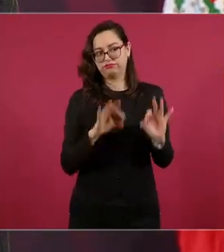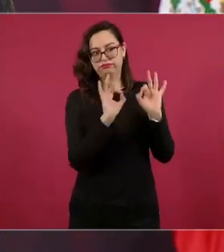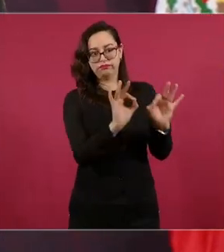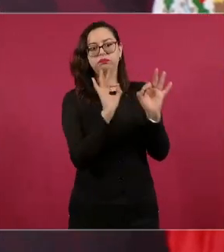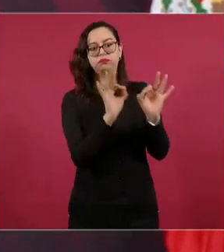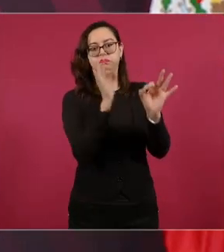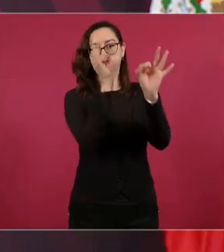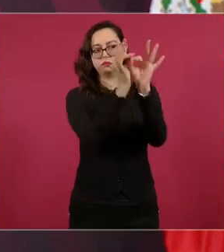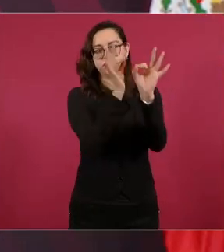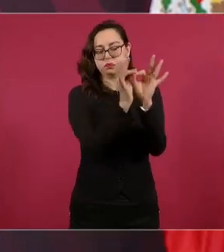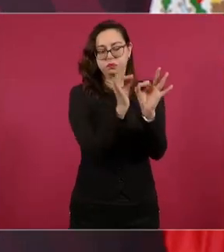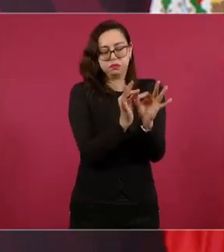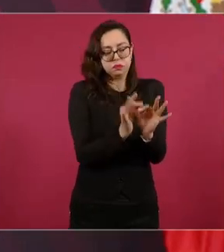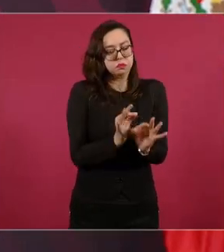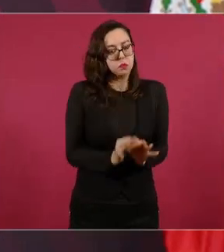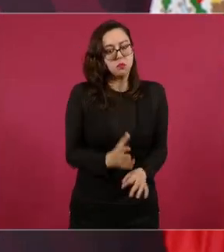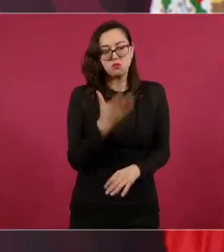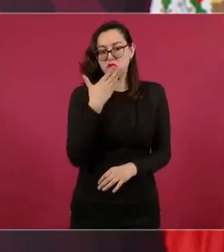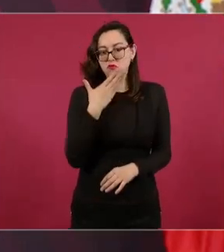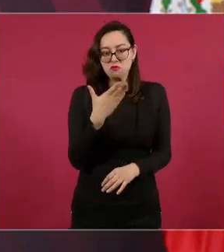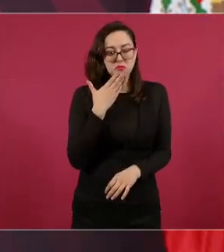en el manejo de las finanzas,